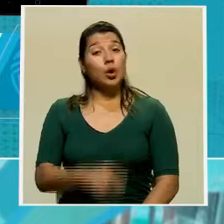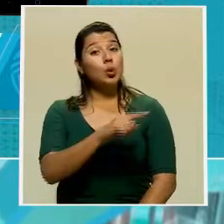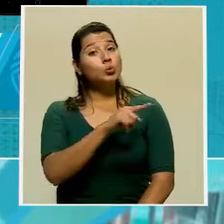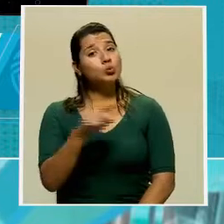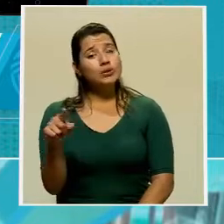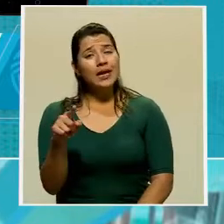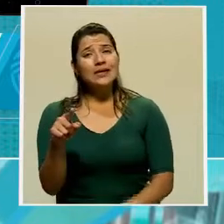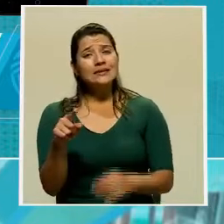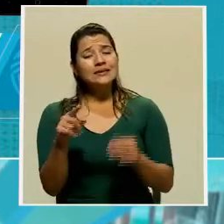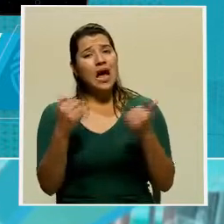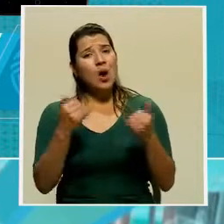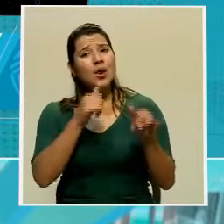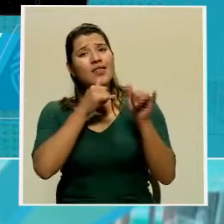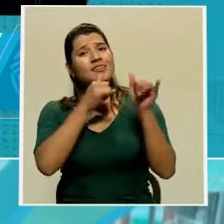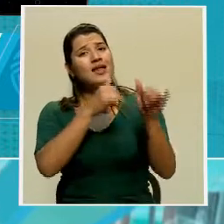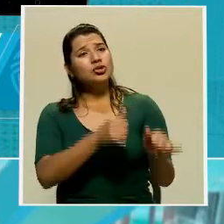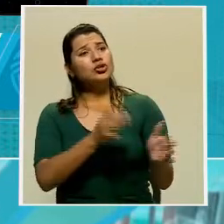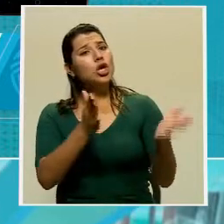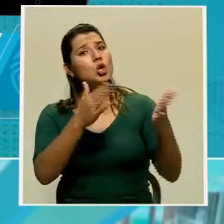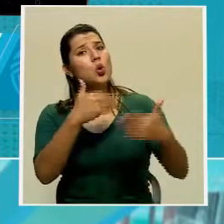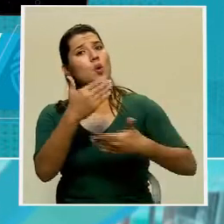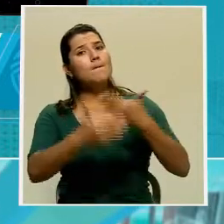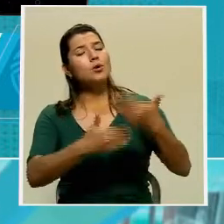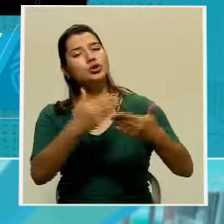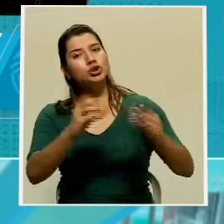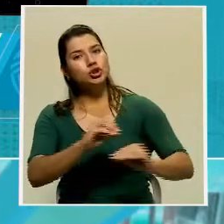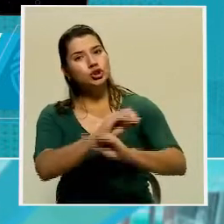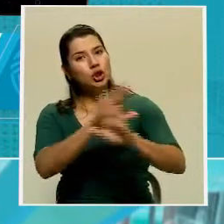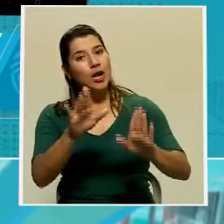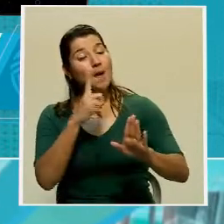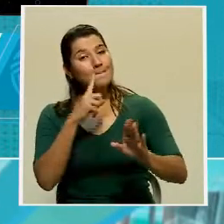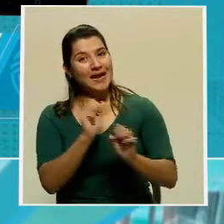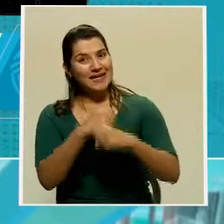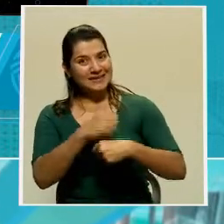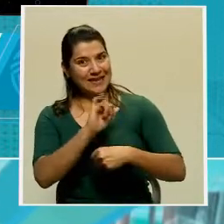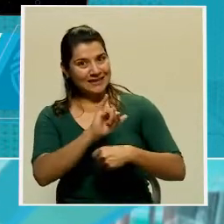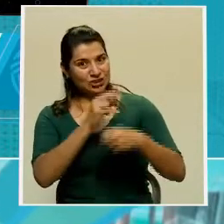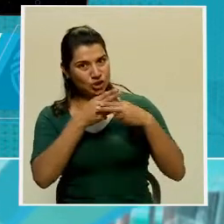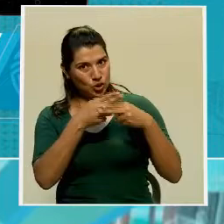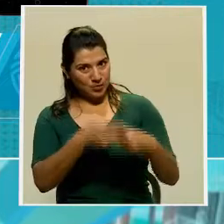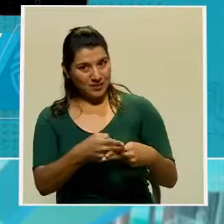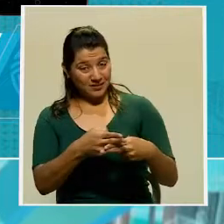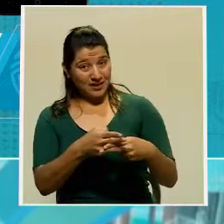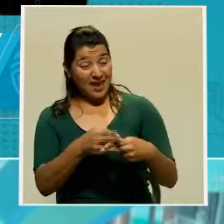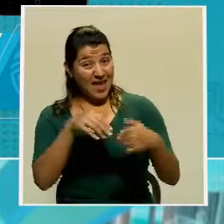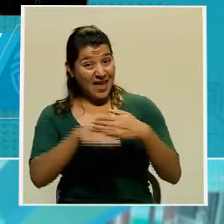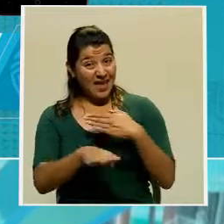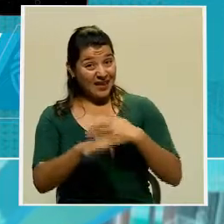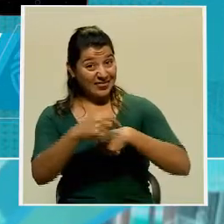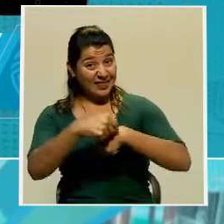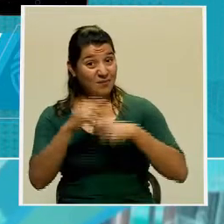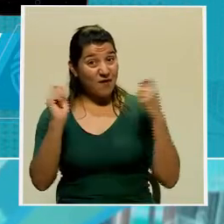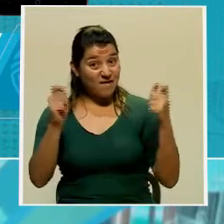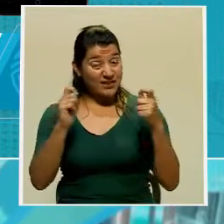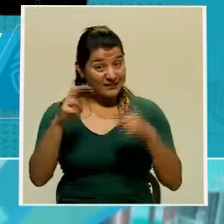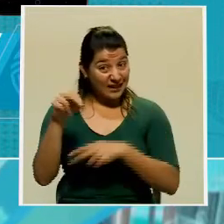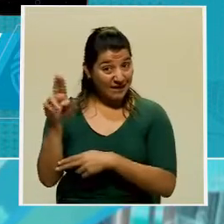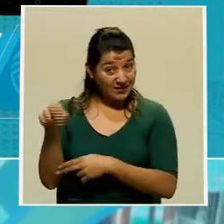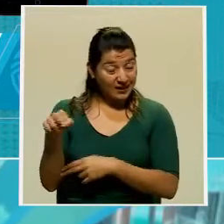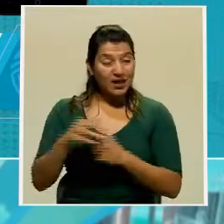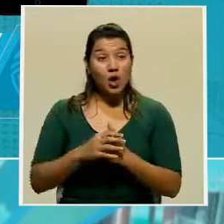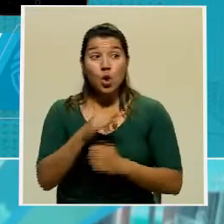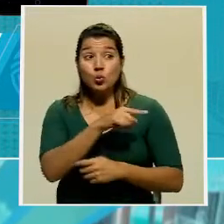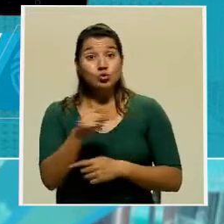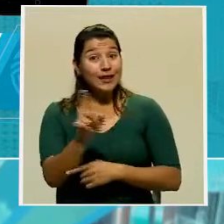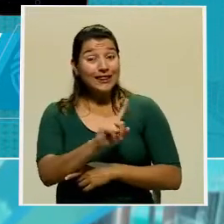Ustedes están denunciando falta de transparencia en estos nombramientos que se hicieron durante las fiestas de Navidad.